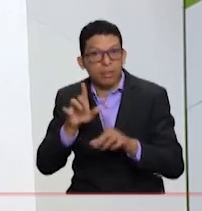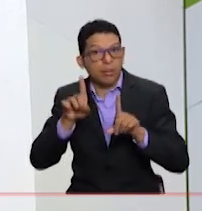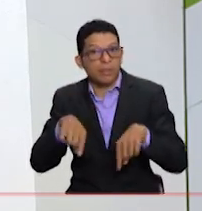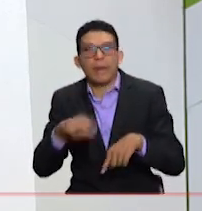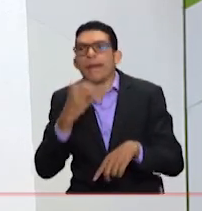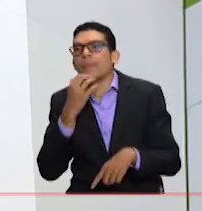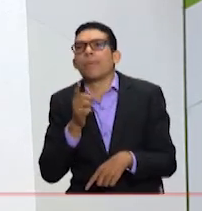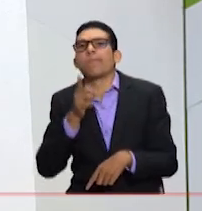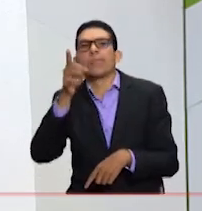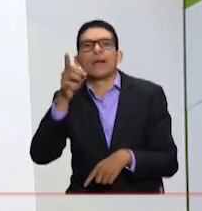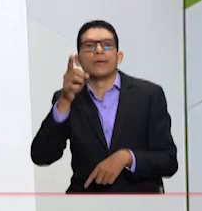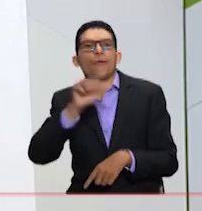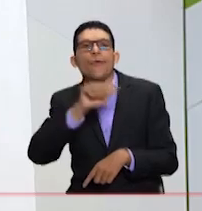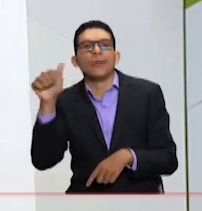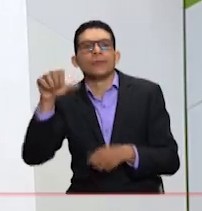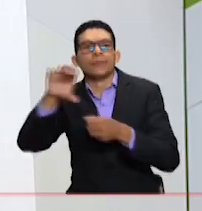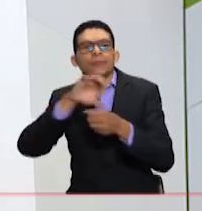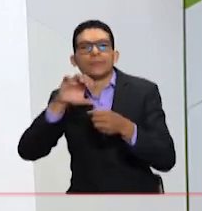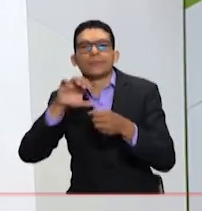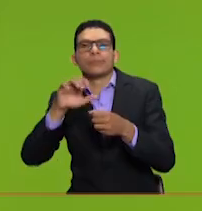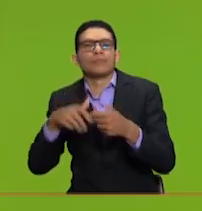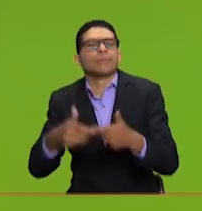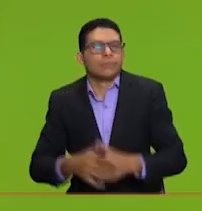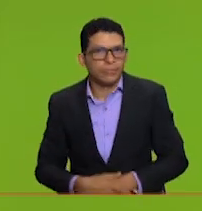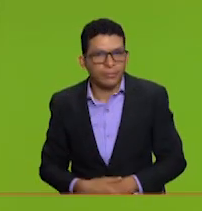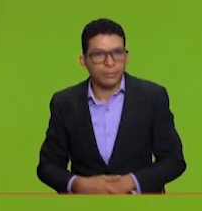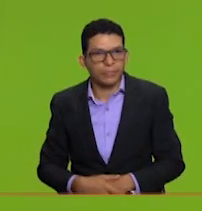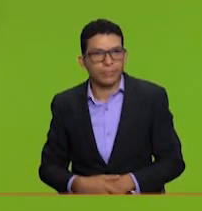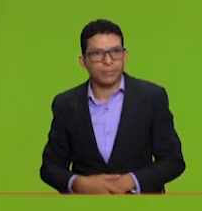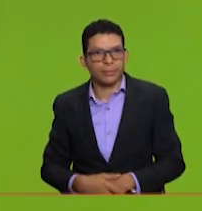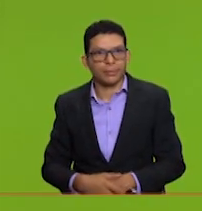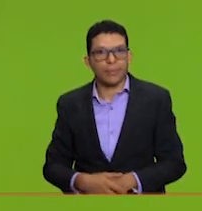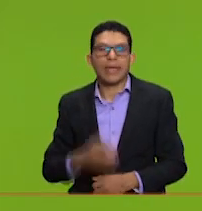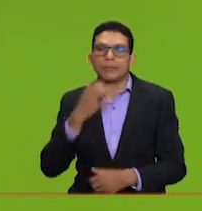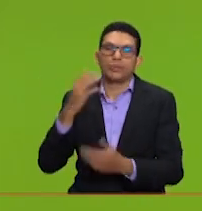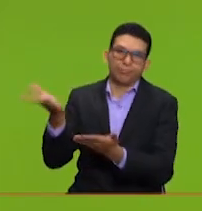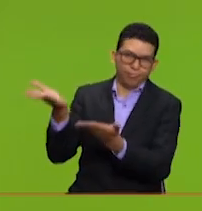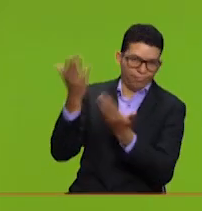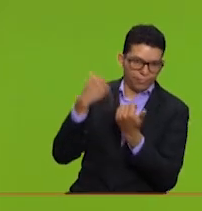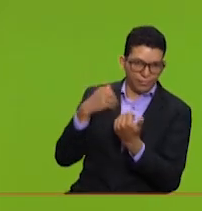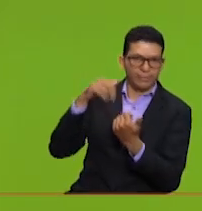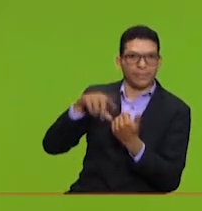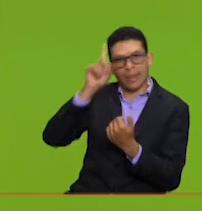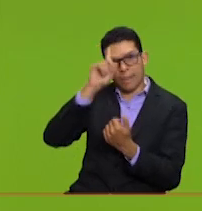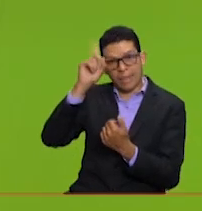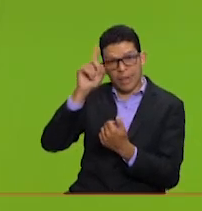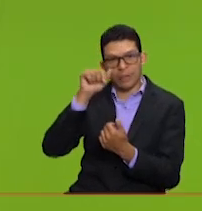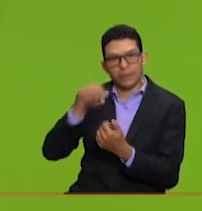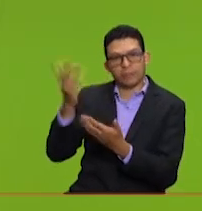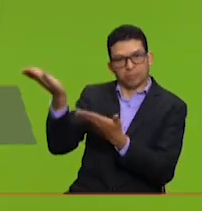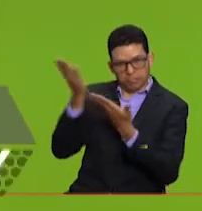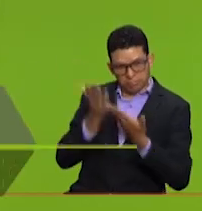la madera viene de afuera o va hacia afuera? Bueno, si la madera viene de afuera, todas las autoridades ambientales